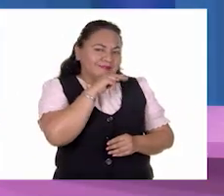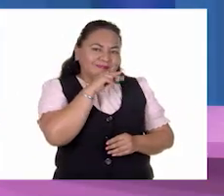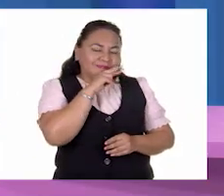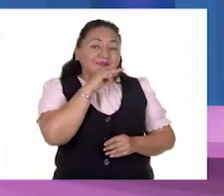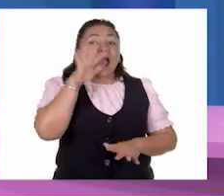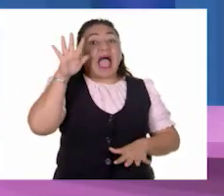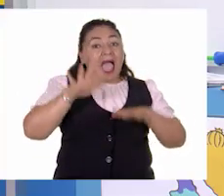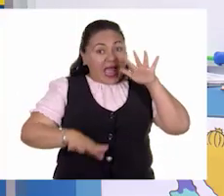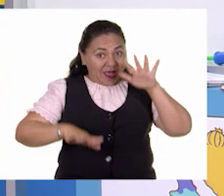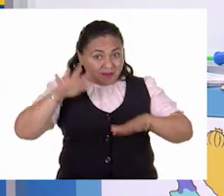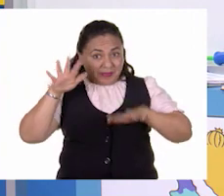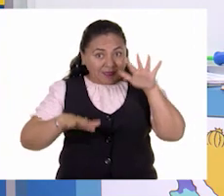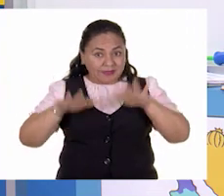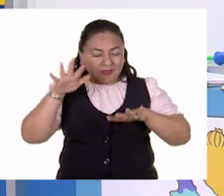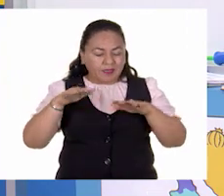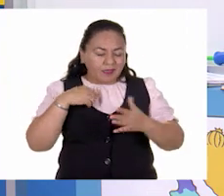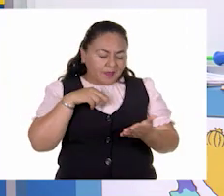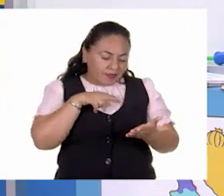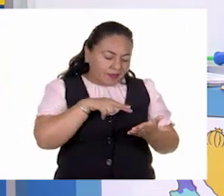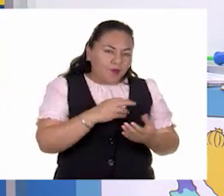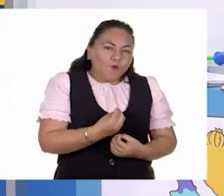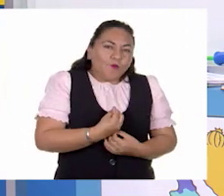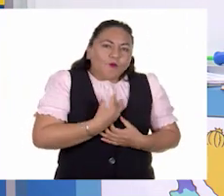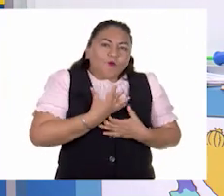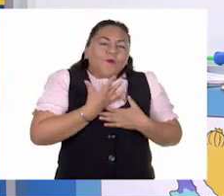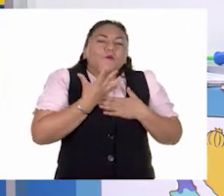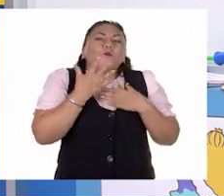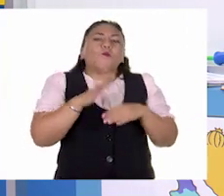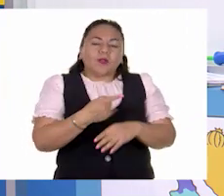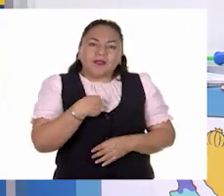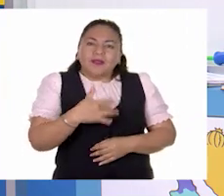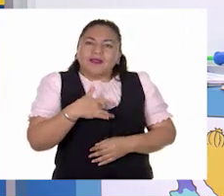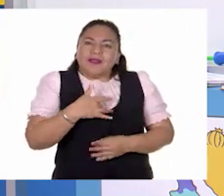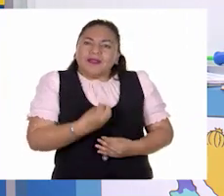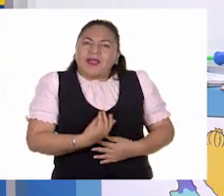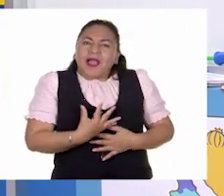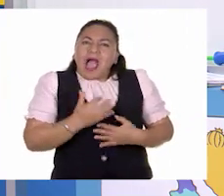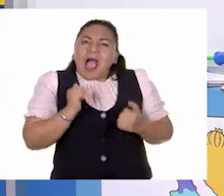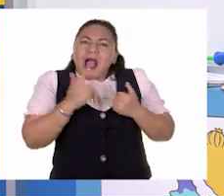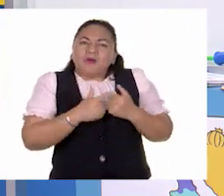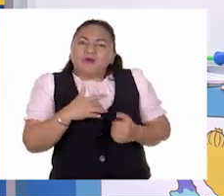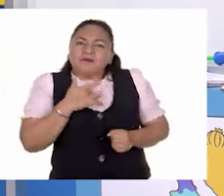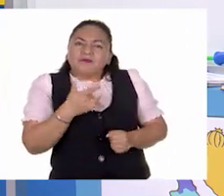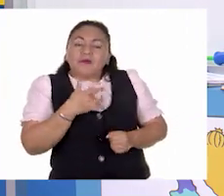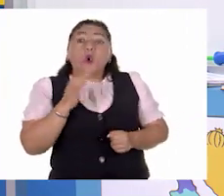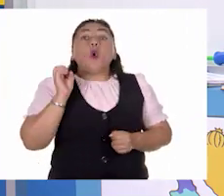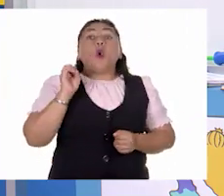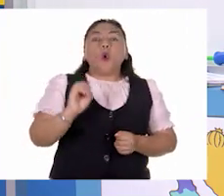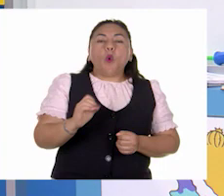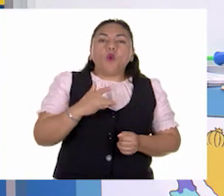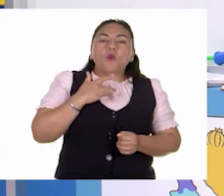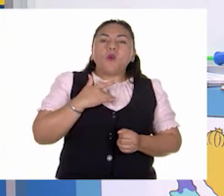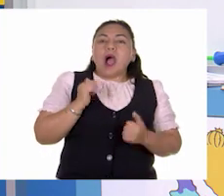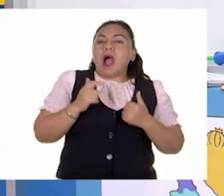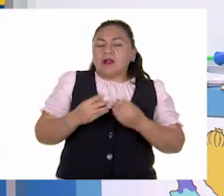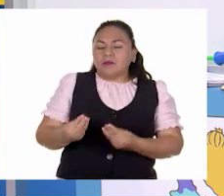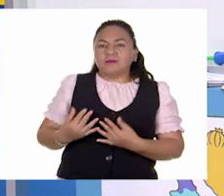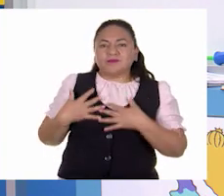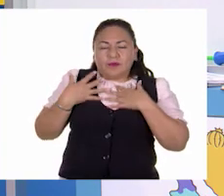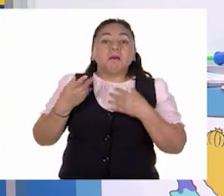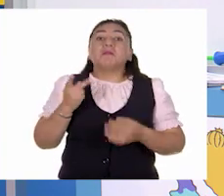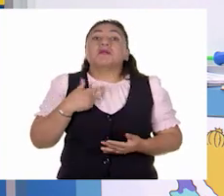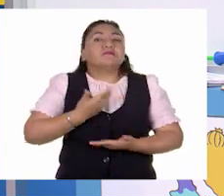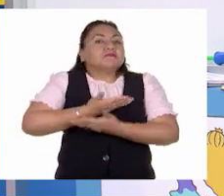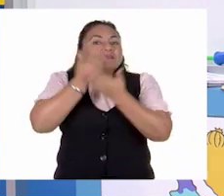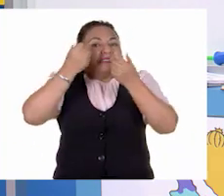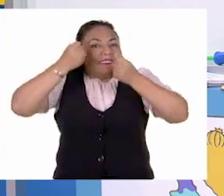preocupes. A veces nos llama la atención un poema porque sentimos que nos dice algo o nos hace sentir algo, pero no